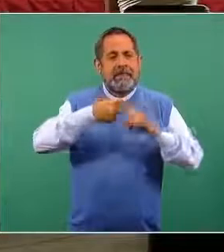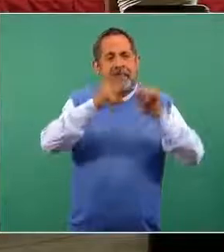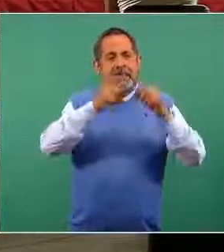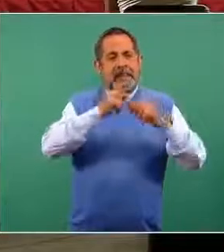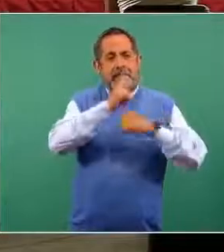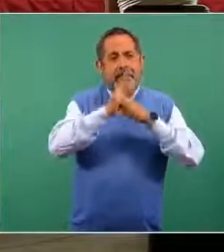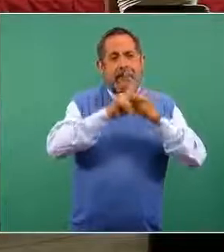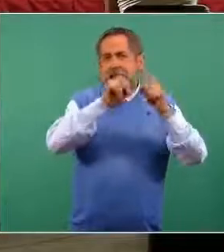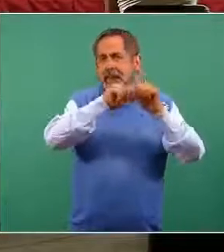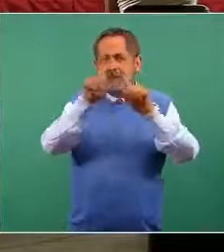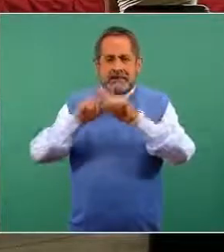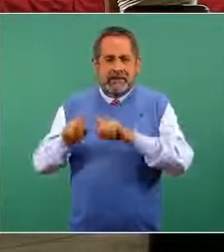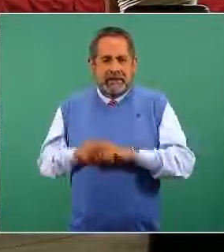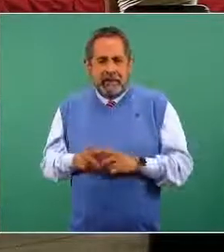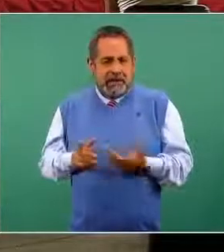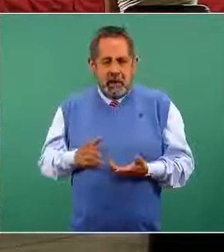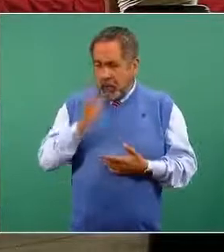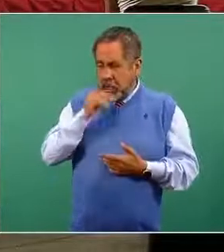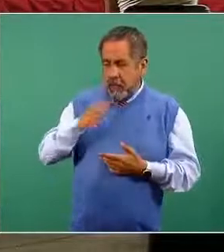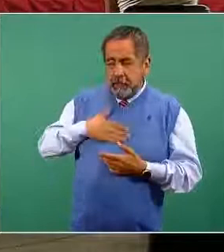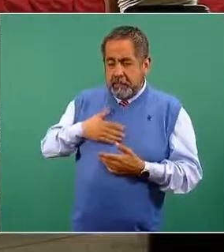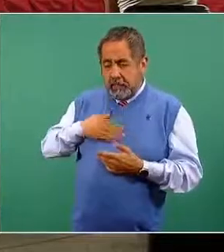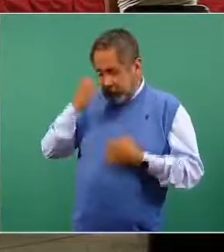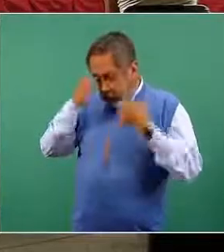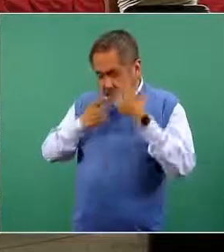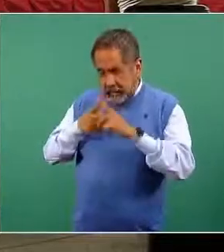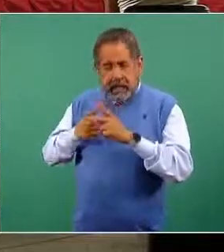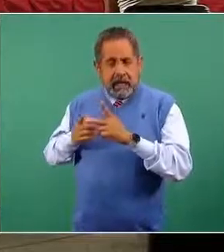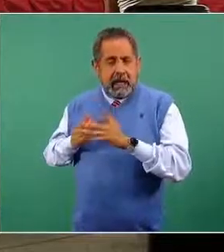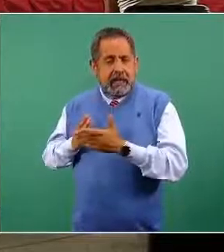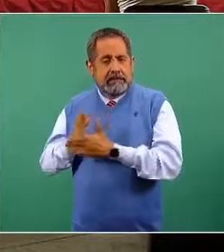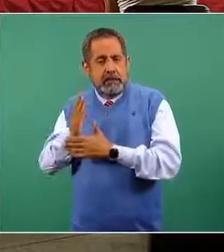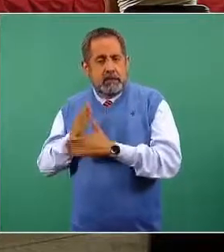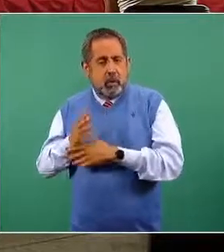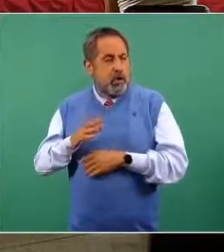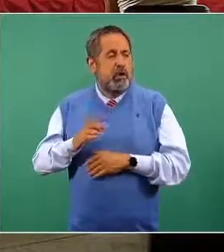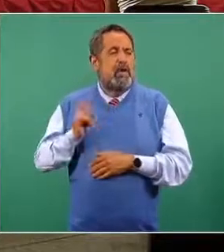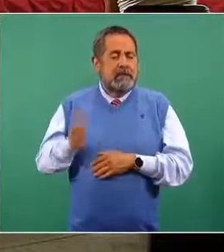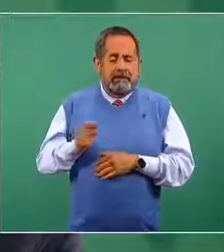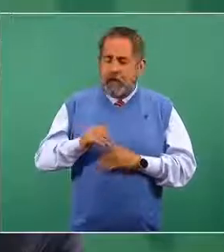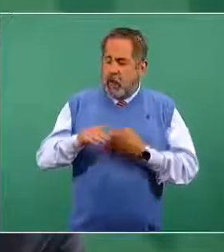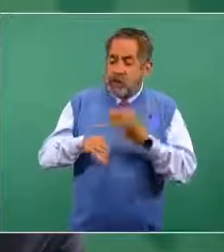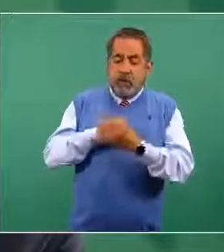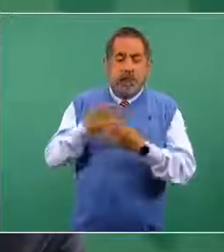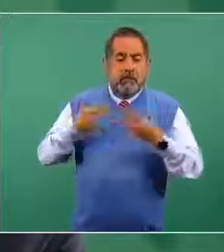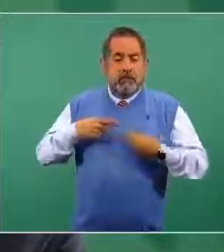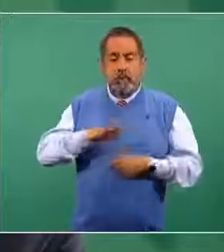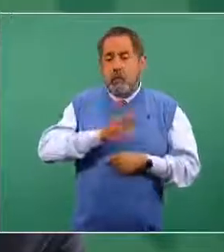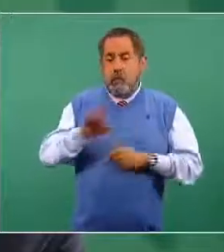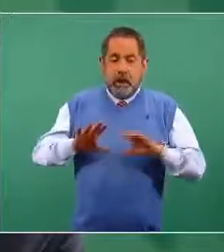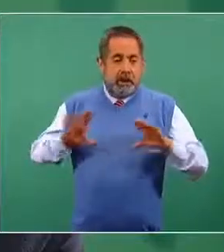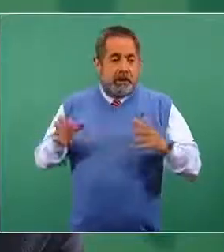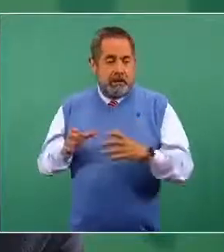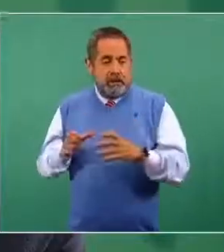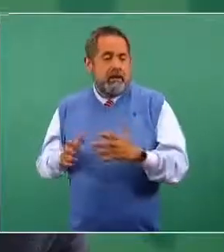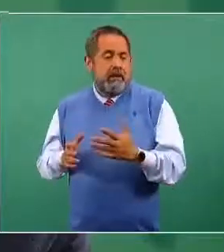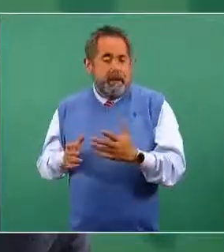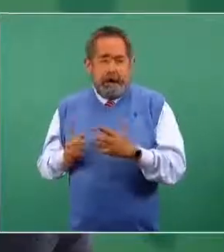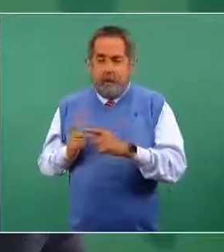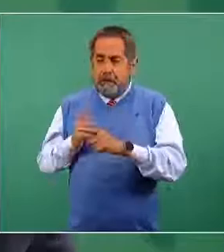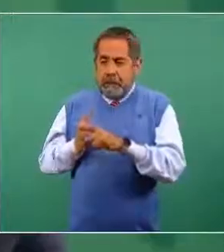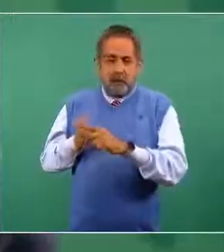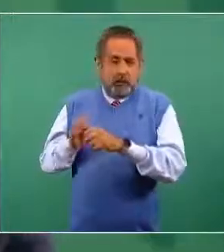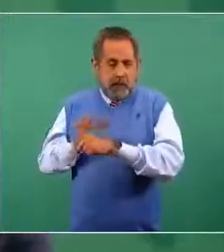comparar un análisis de exceso de mortalidad, que como ya dijimos incluye todas las causas por las cuales una persona puede fallecer,